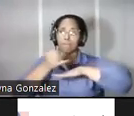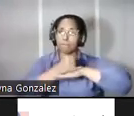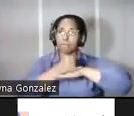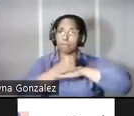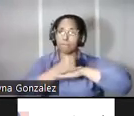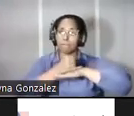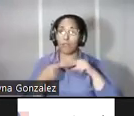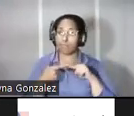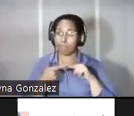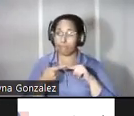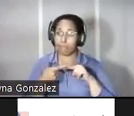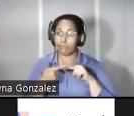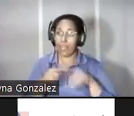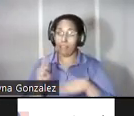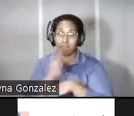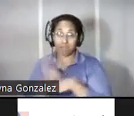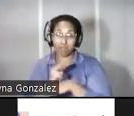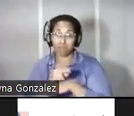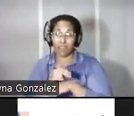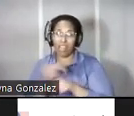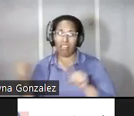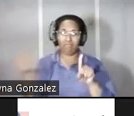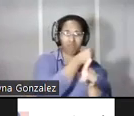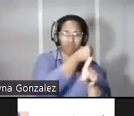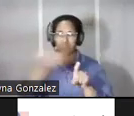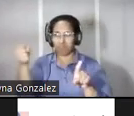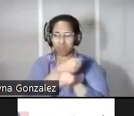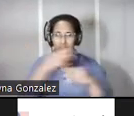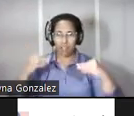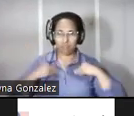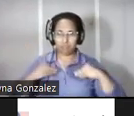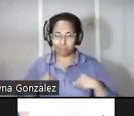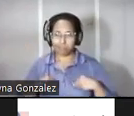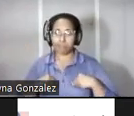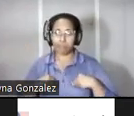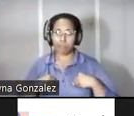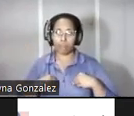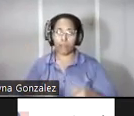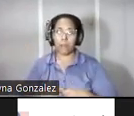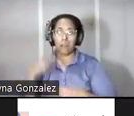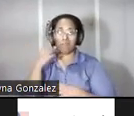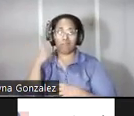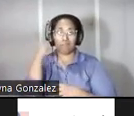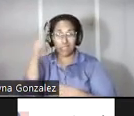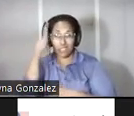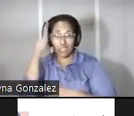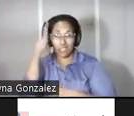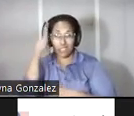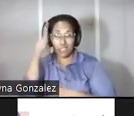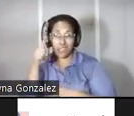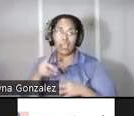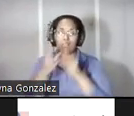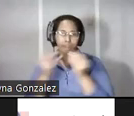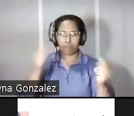insular. Primero, el uso de la violencia física como una alternativa extrema para resolver un